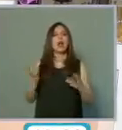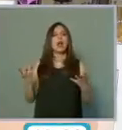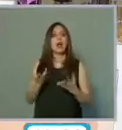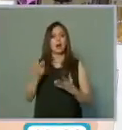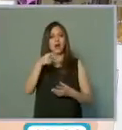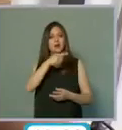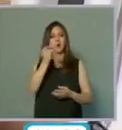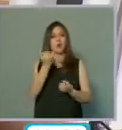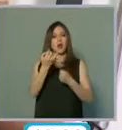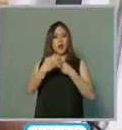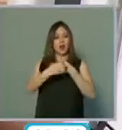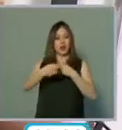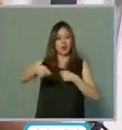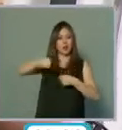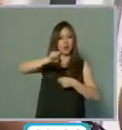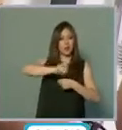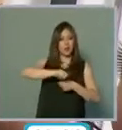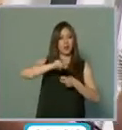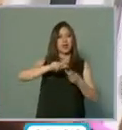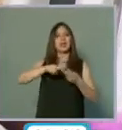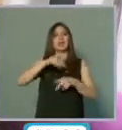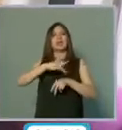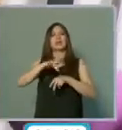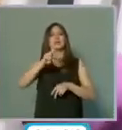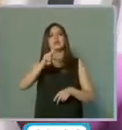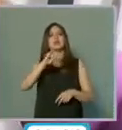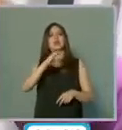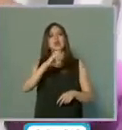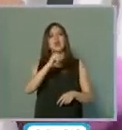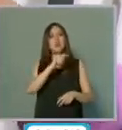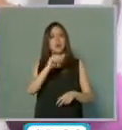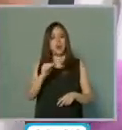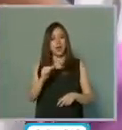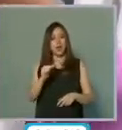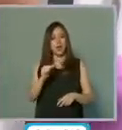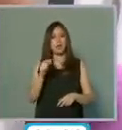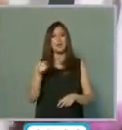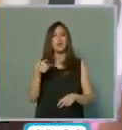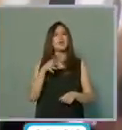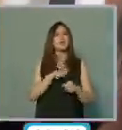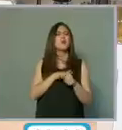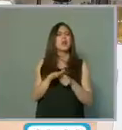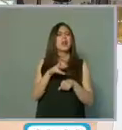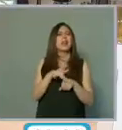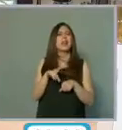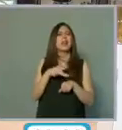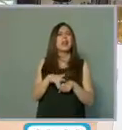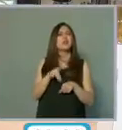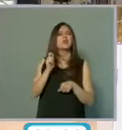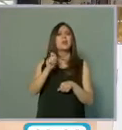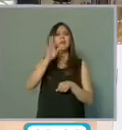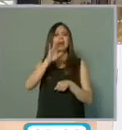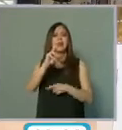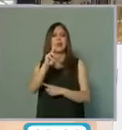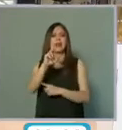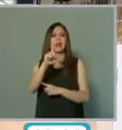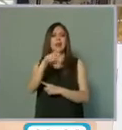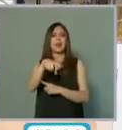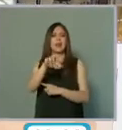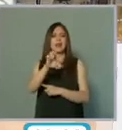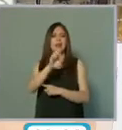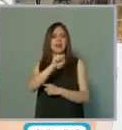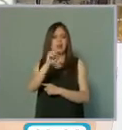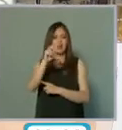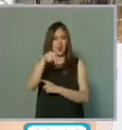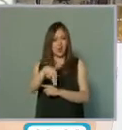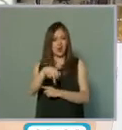de consomé de pollo y el queso ricota. El queso ricota viene siendo el queso al requesón, el que nosotros conocemos como